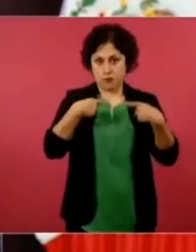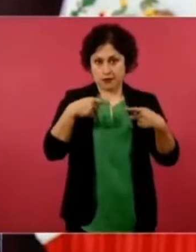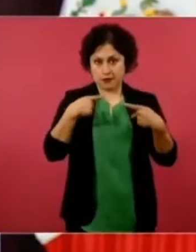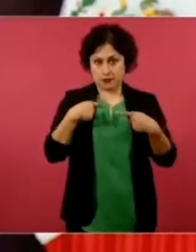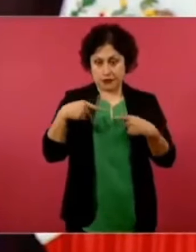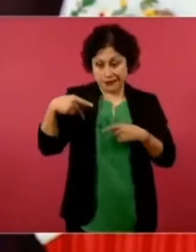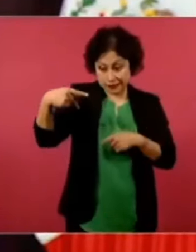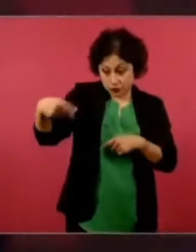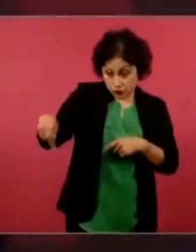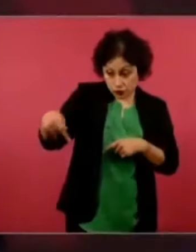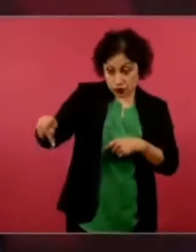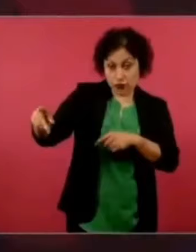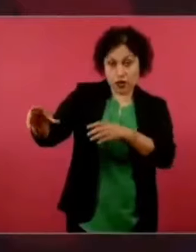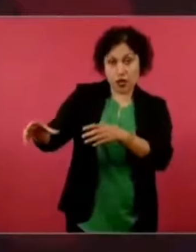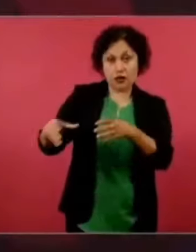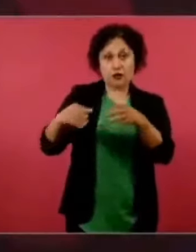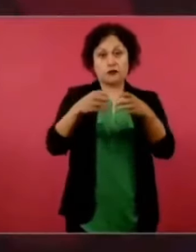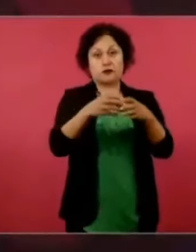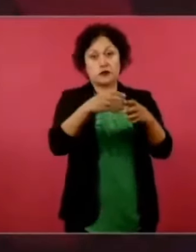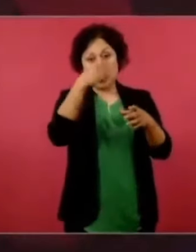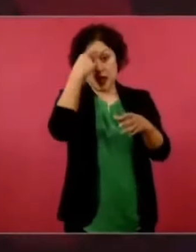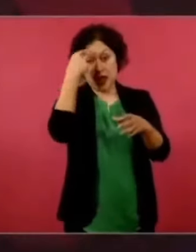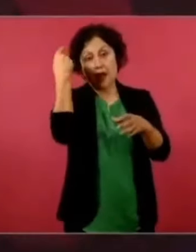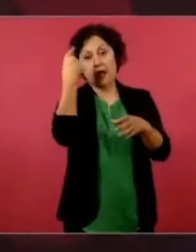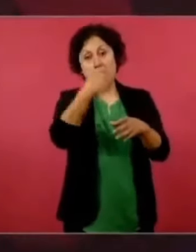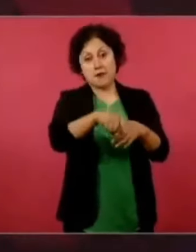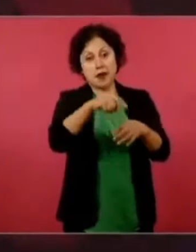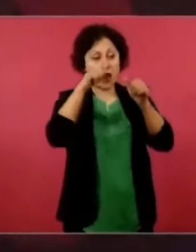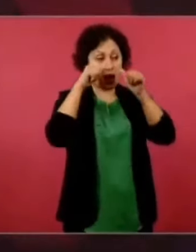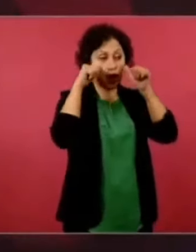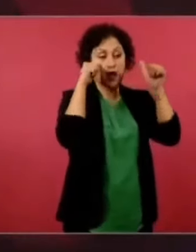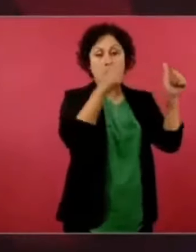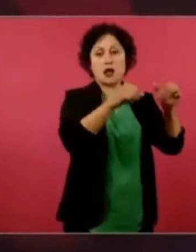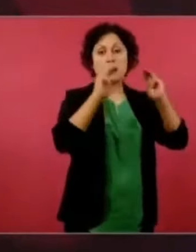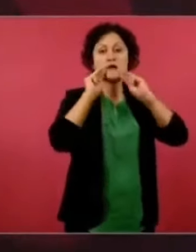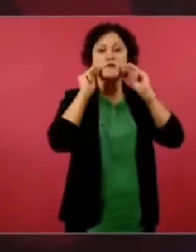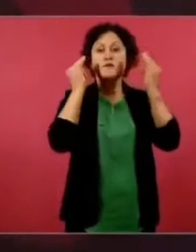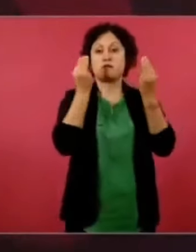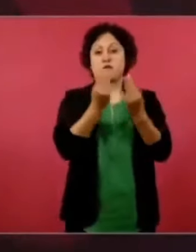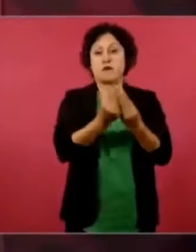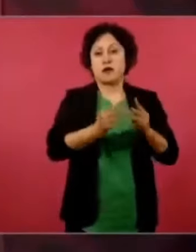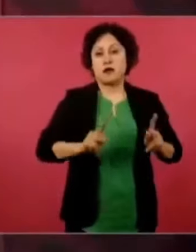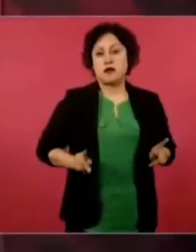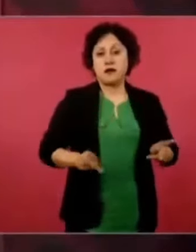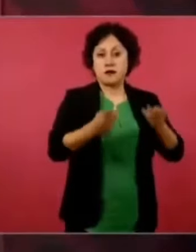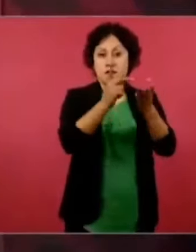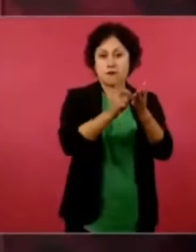para enfrentar el narcotráfico subordinados